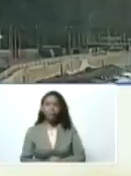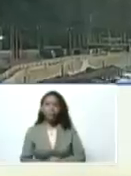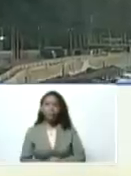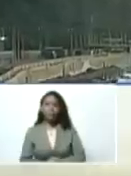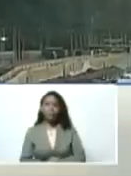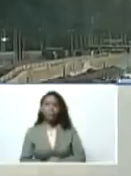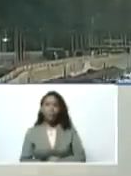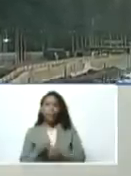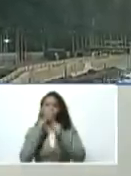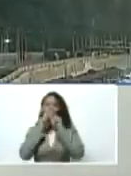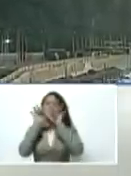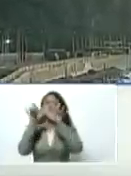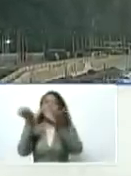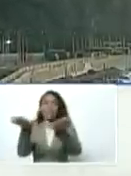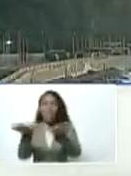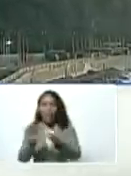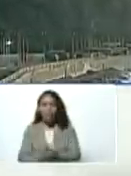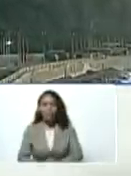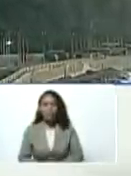bendecida!